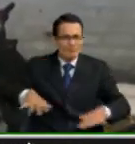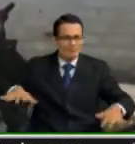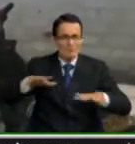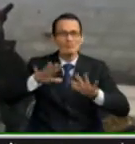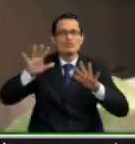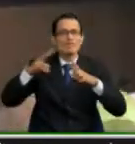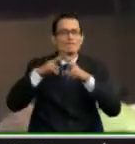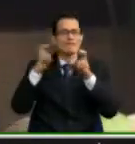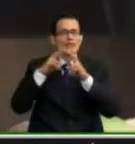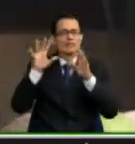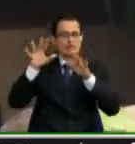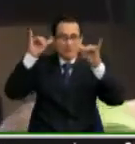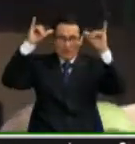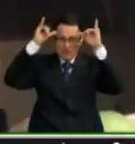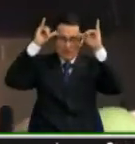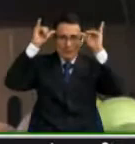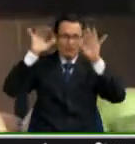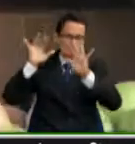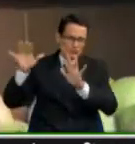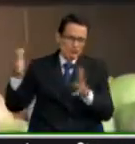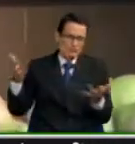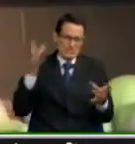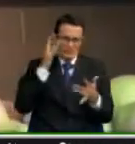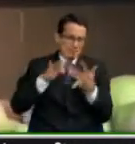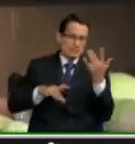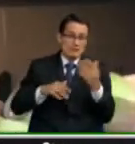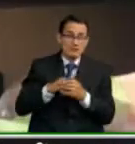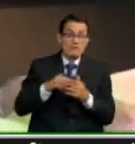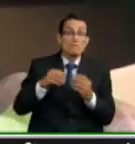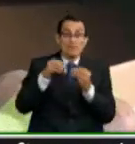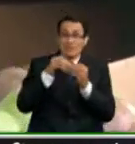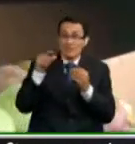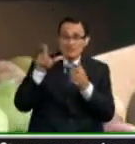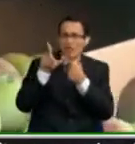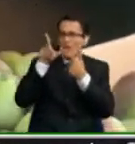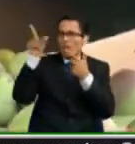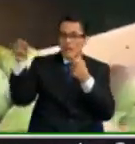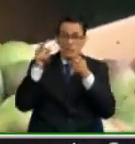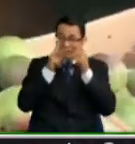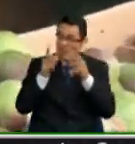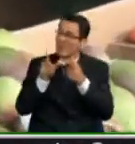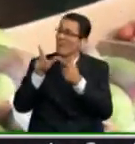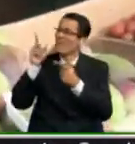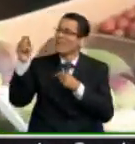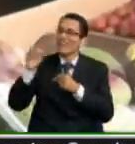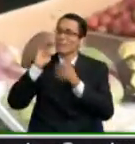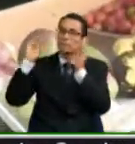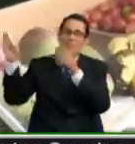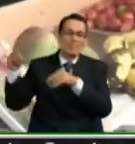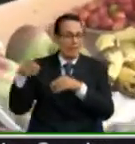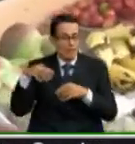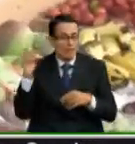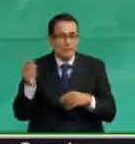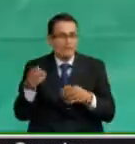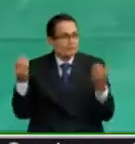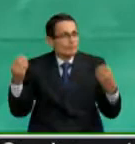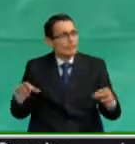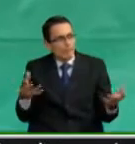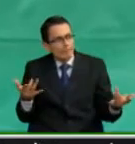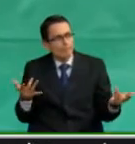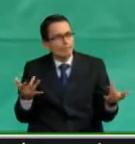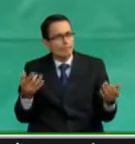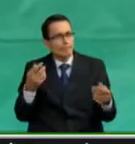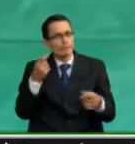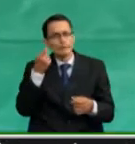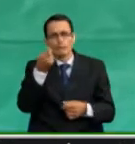de feria ganadera y además, según ellos, es muy retirado y la gente no va a hacer compras a este lugar.